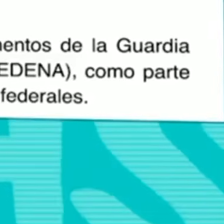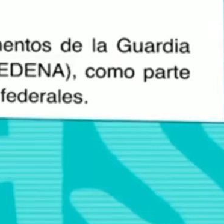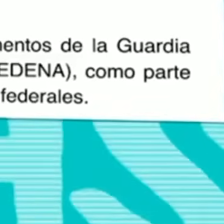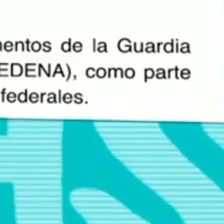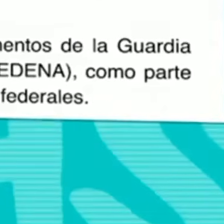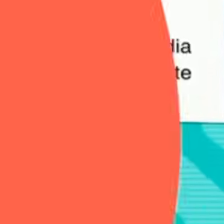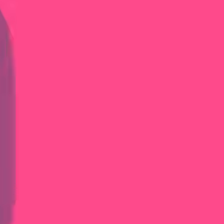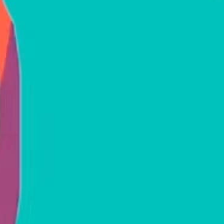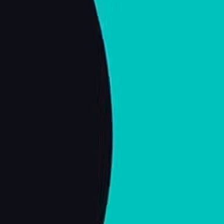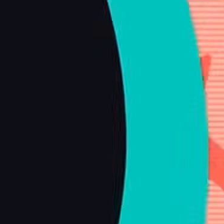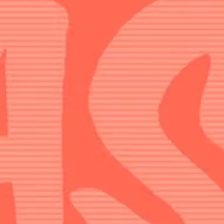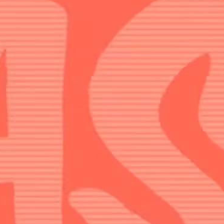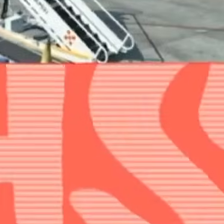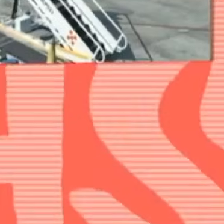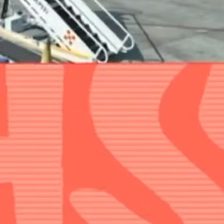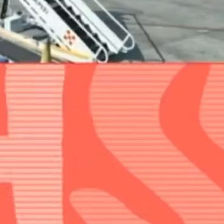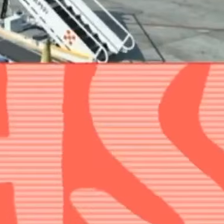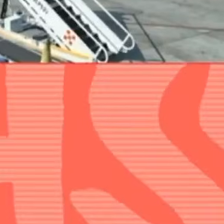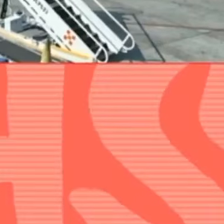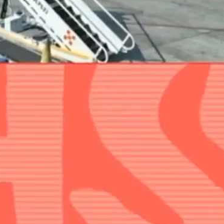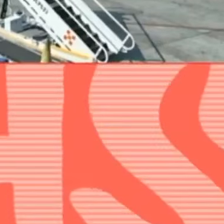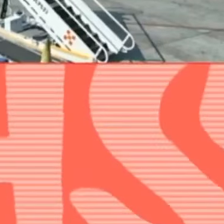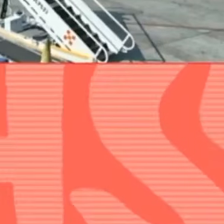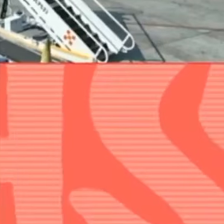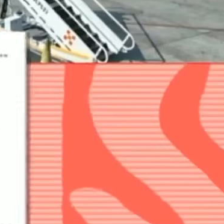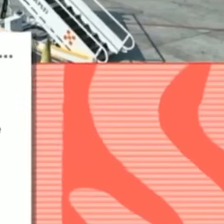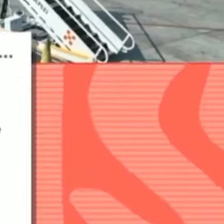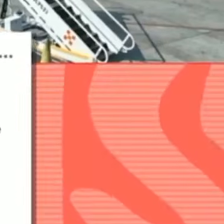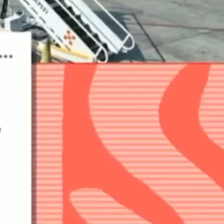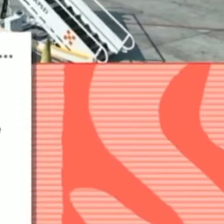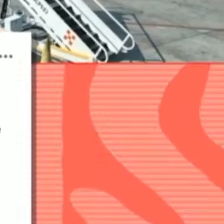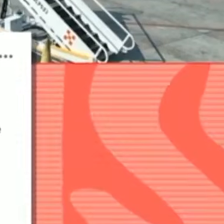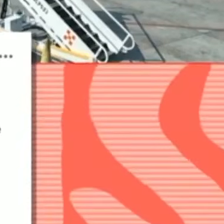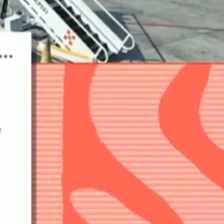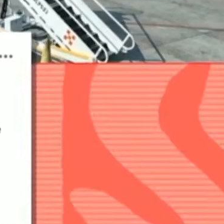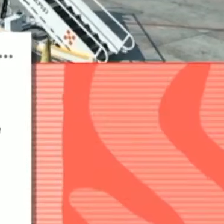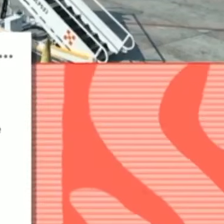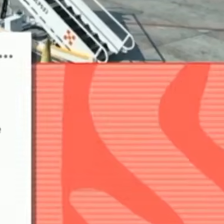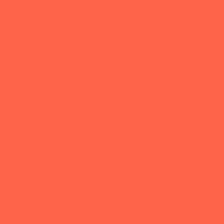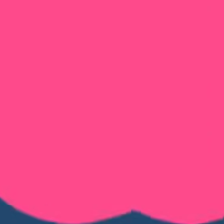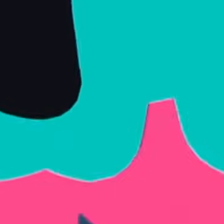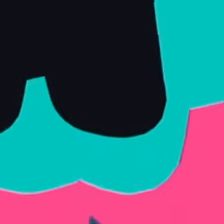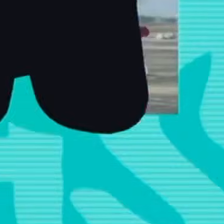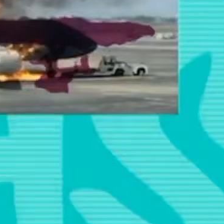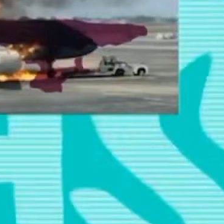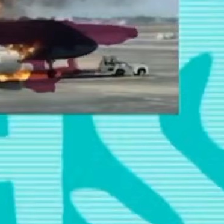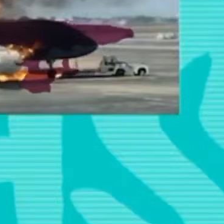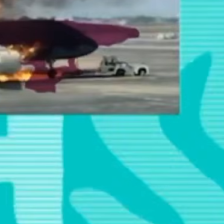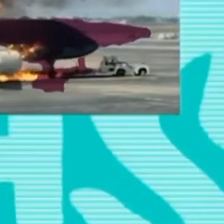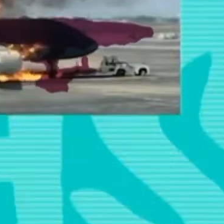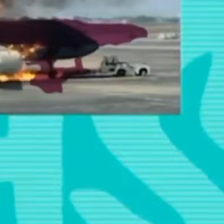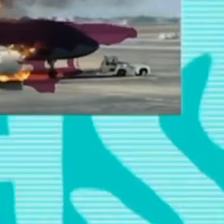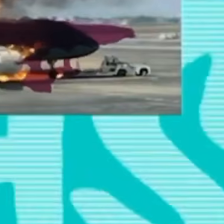Secretaría de la Defensa Nacional. C. Miembros del crimen organizado incendiaron un avión en el aeropuerto de Guadalajara. ¡Mentira!